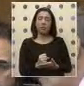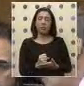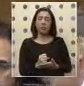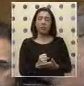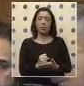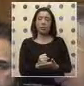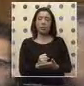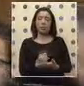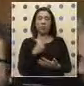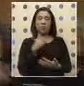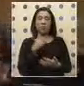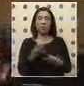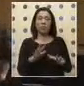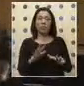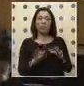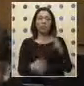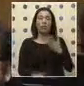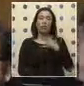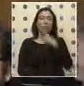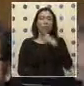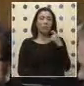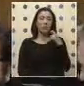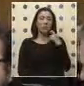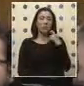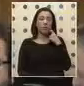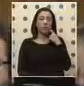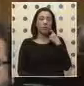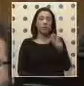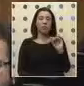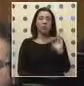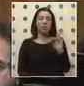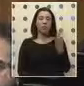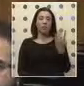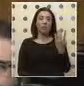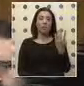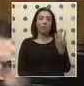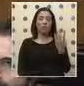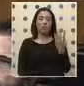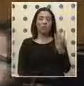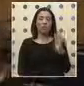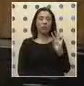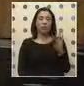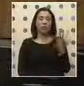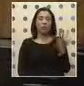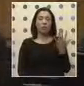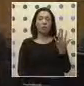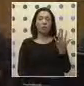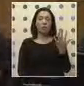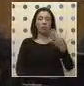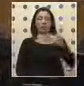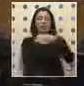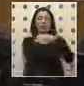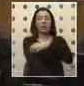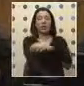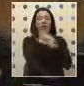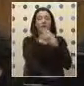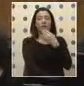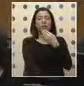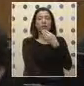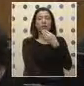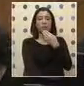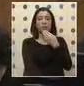duros efectos que ha tenido la sequía en la cuarta y quinta región y también, por supuesto,